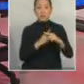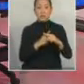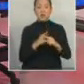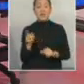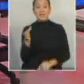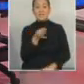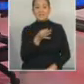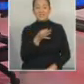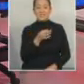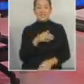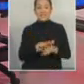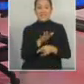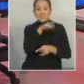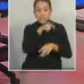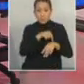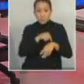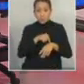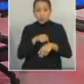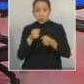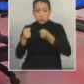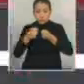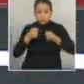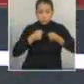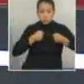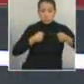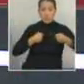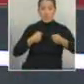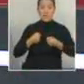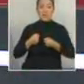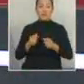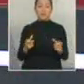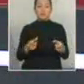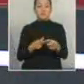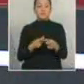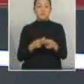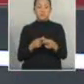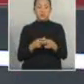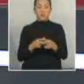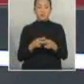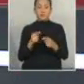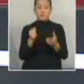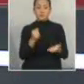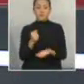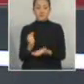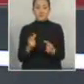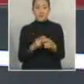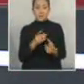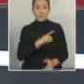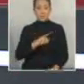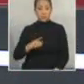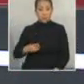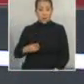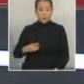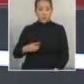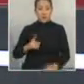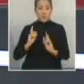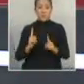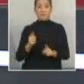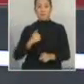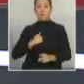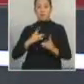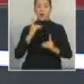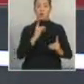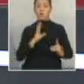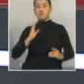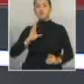a estos 15 minutos que tuvieron para exponer en la Comisión de Hacienda, en la Cámara de Diputados, porque tenían que cumplir con ciertos protocolos,